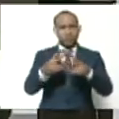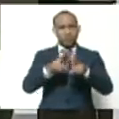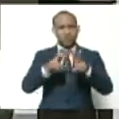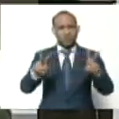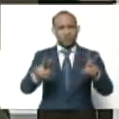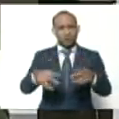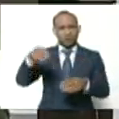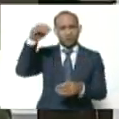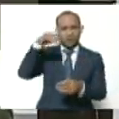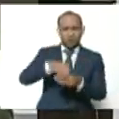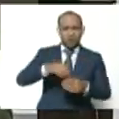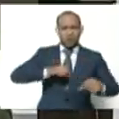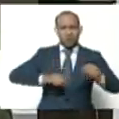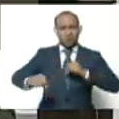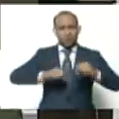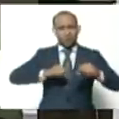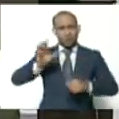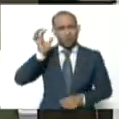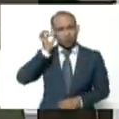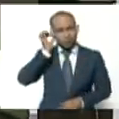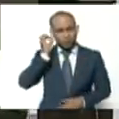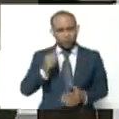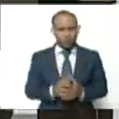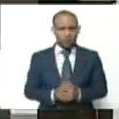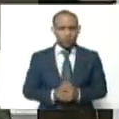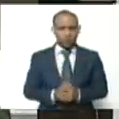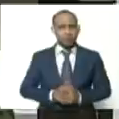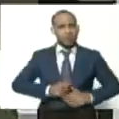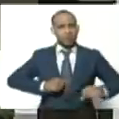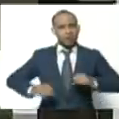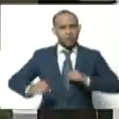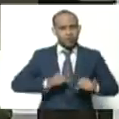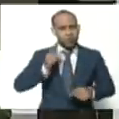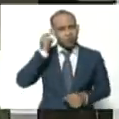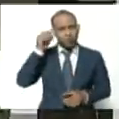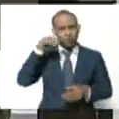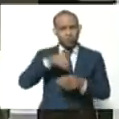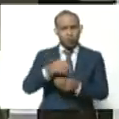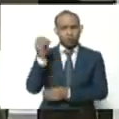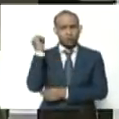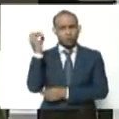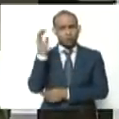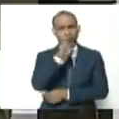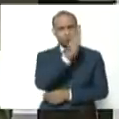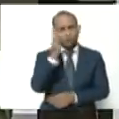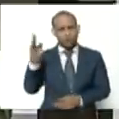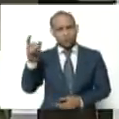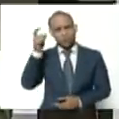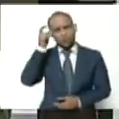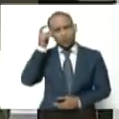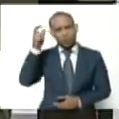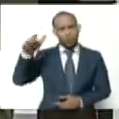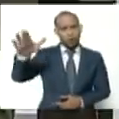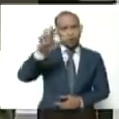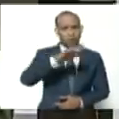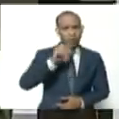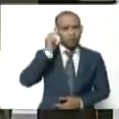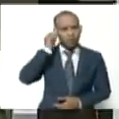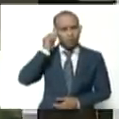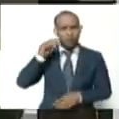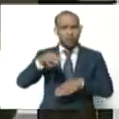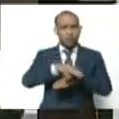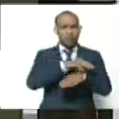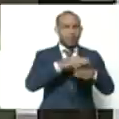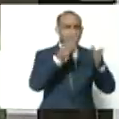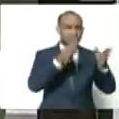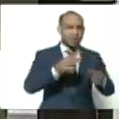se metan los movimientos feministas, que se metan los movimientos de mujeres, el Congreso Bicentenario de las Mujeres, el Ministerio de la